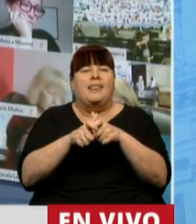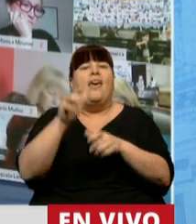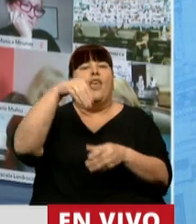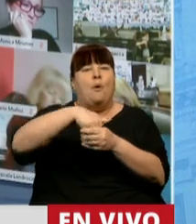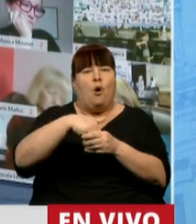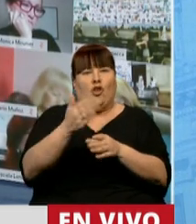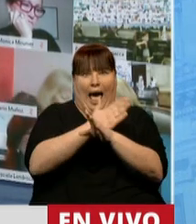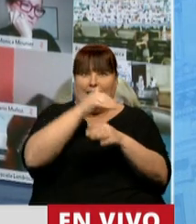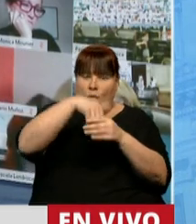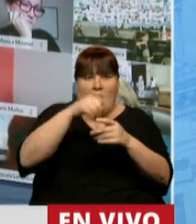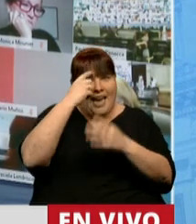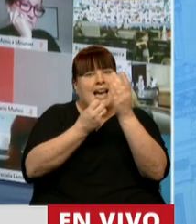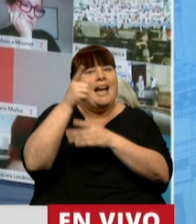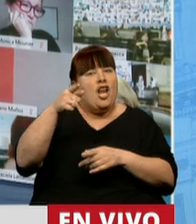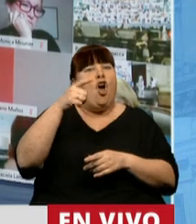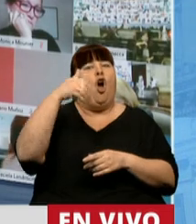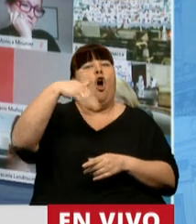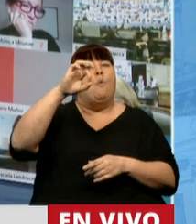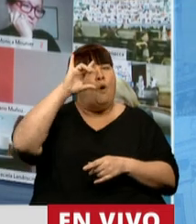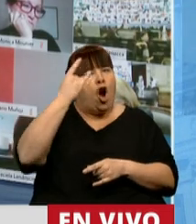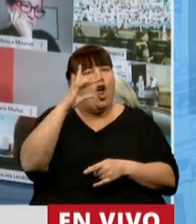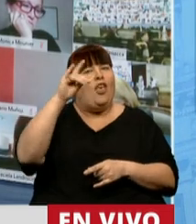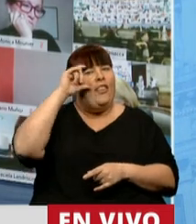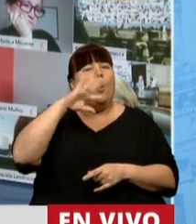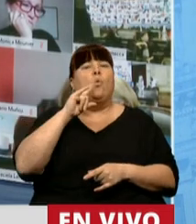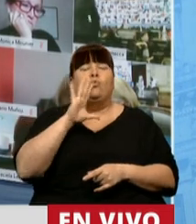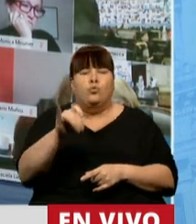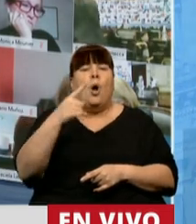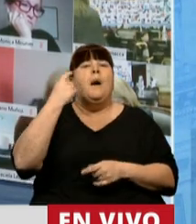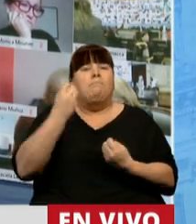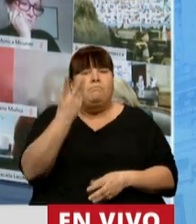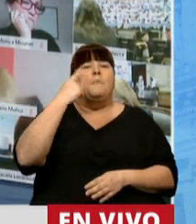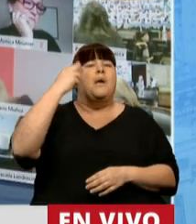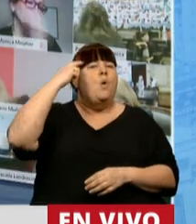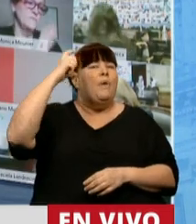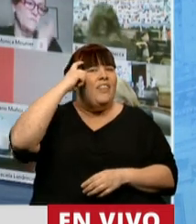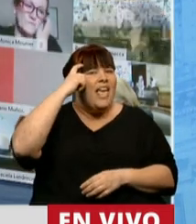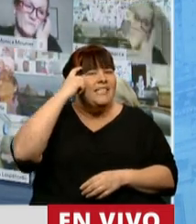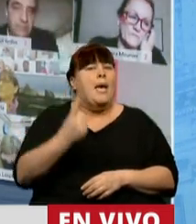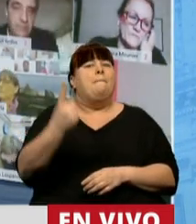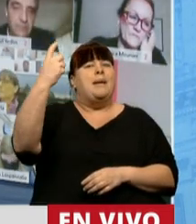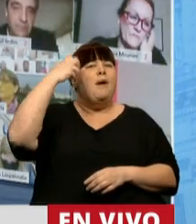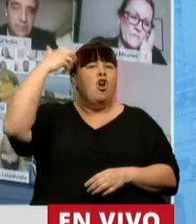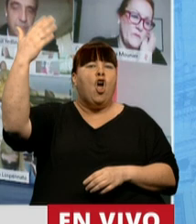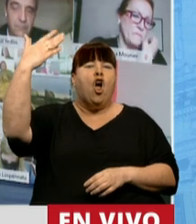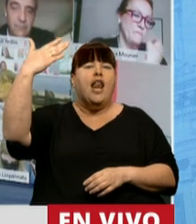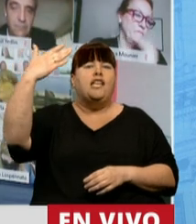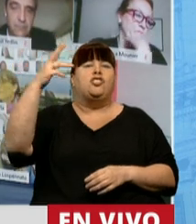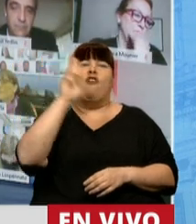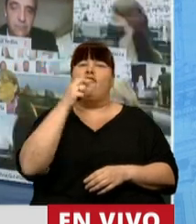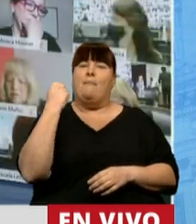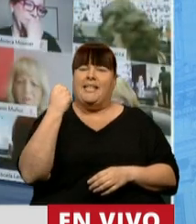sufragio que que creó alisa moró de justo y que permitió que en 1910 se hiciera el primer congreso